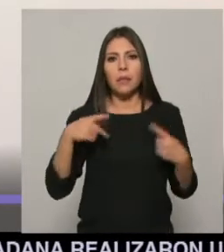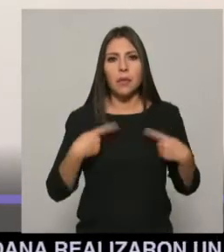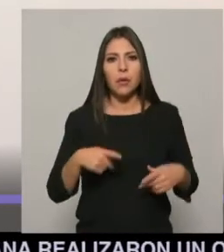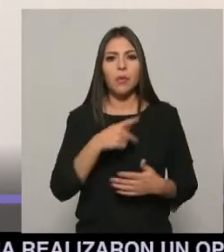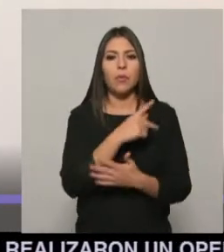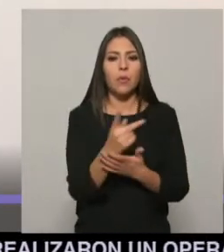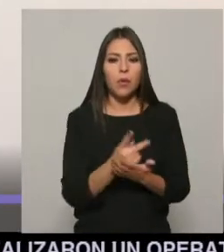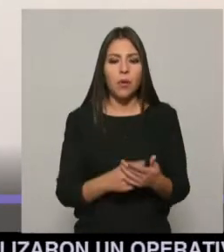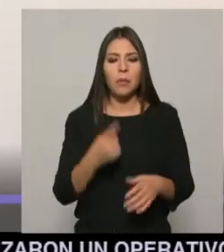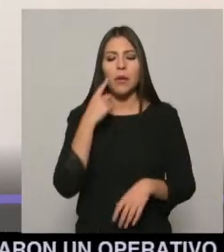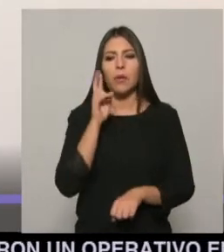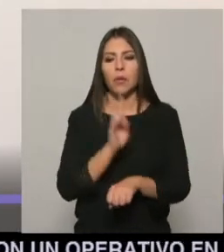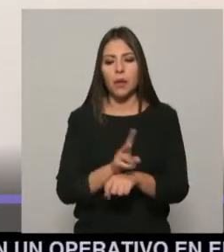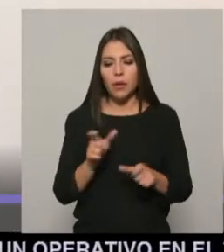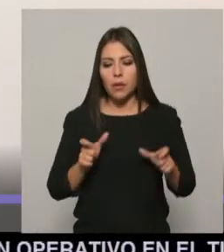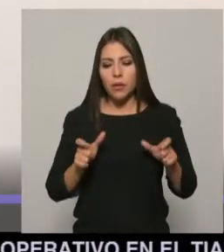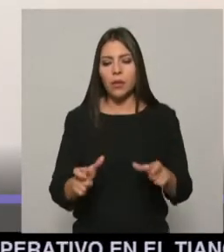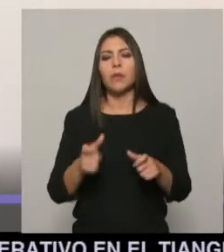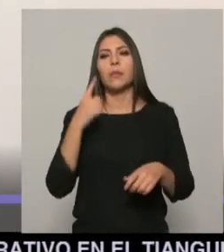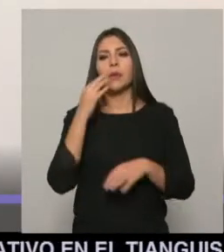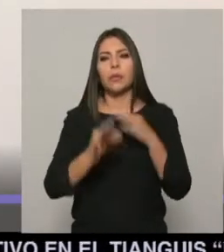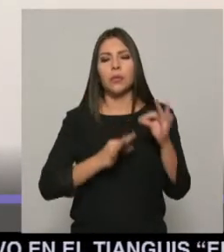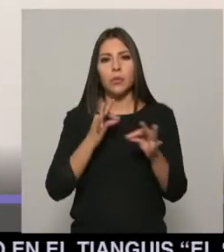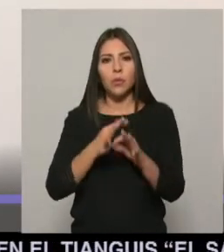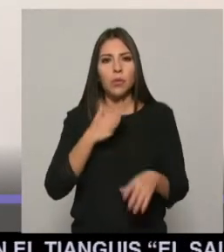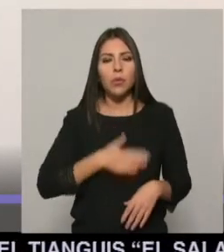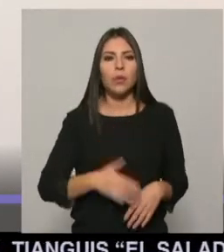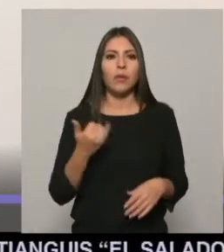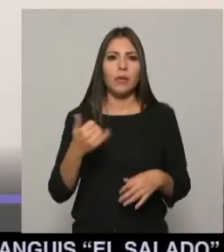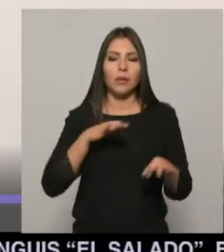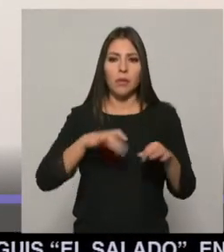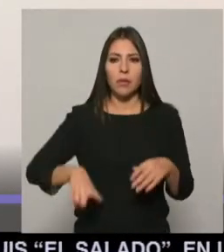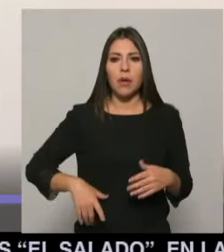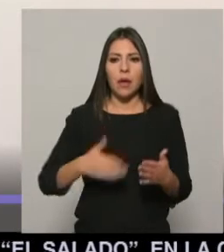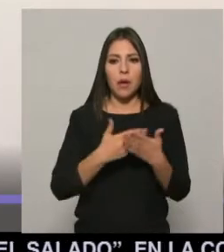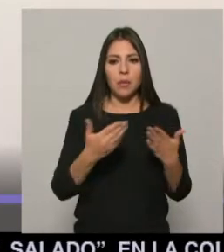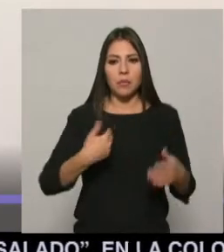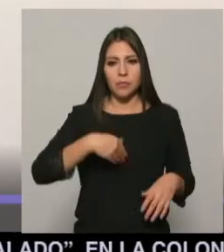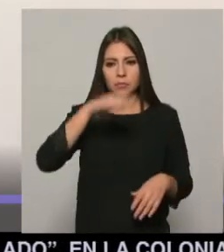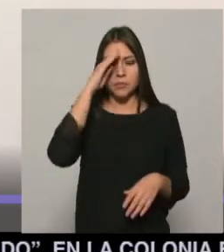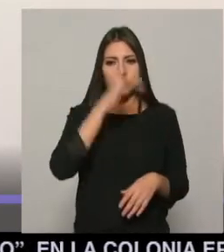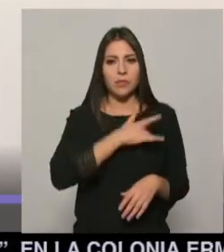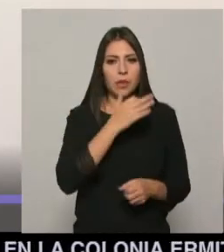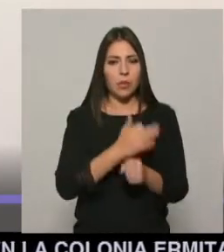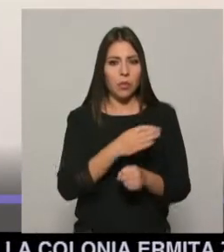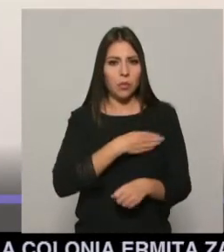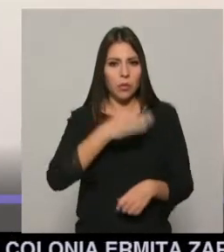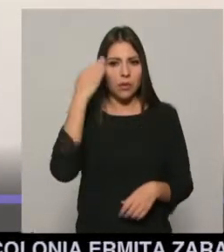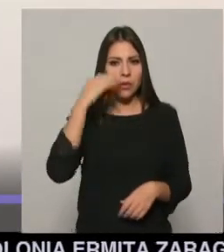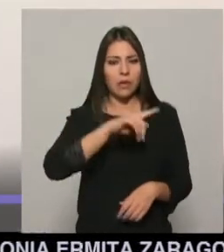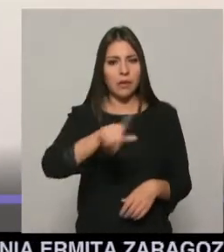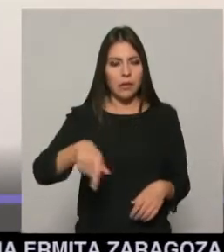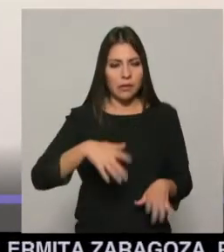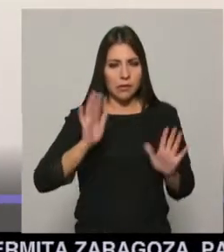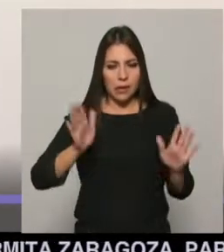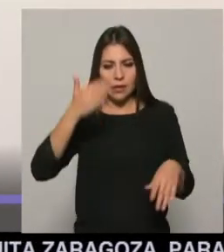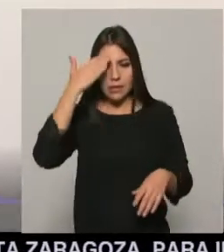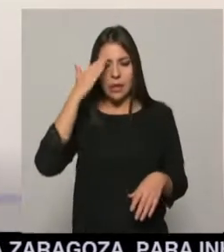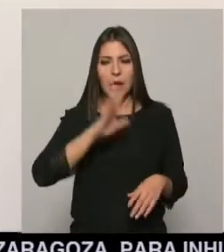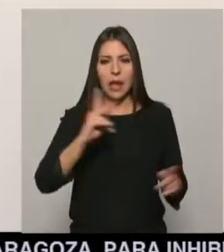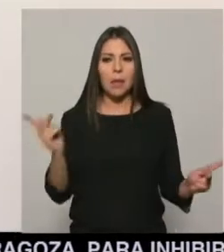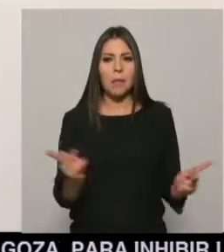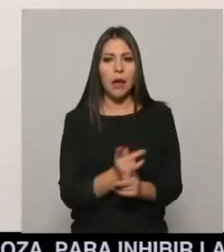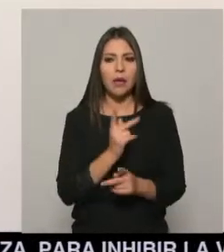procuración de justicia, en eficiencia de gobiernos, y yo creo que hoy es un excelente momento. Entendemos que pasó la espuma, la burbuja